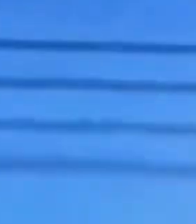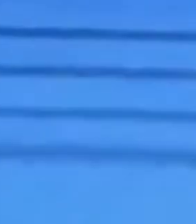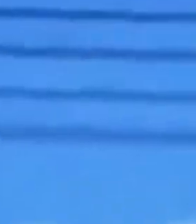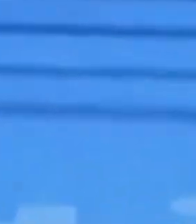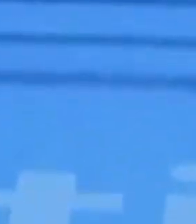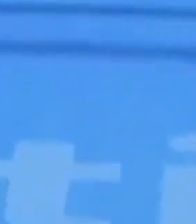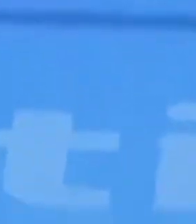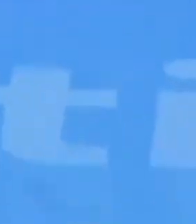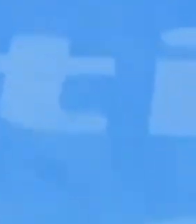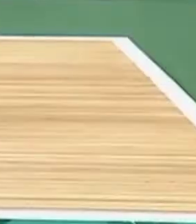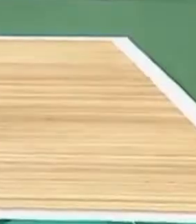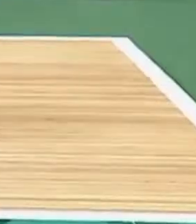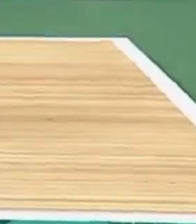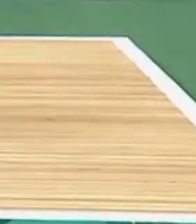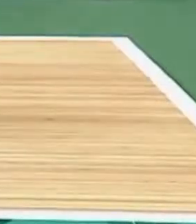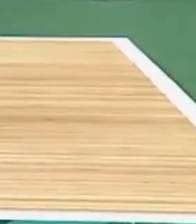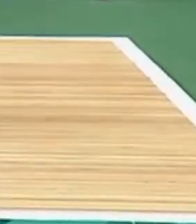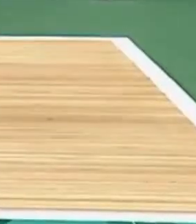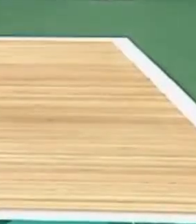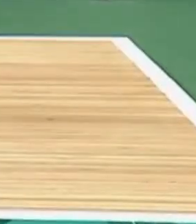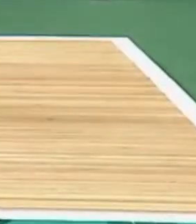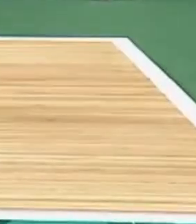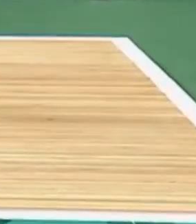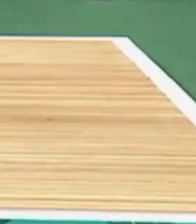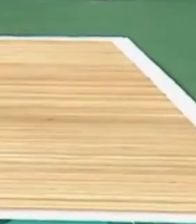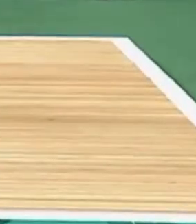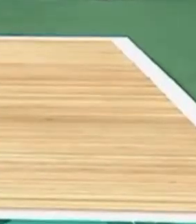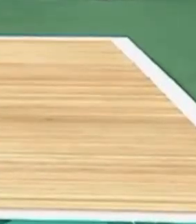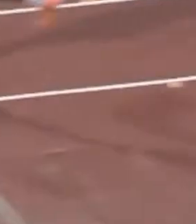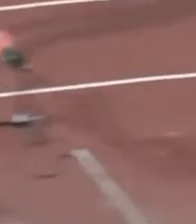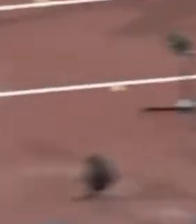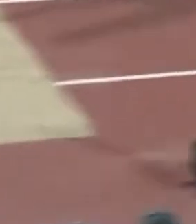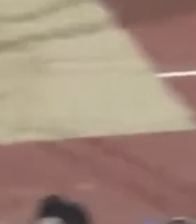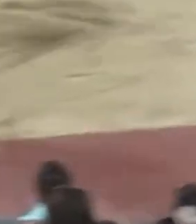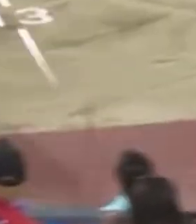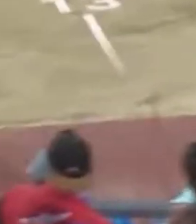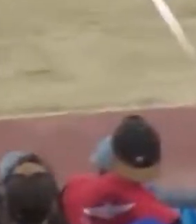Julio César La Cruz. Me dice Cuba.